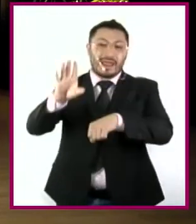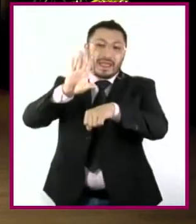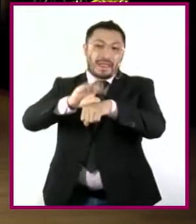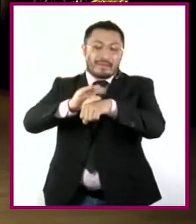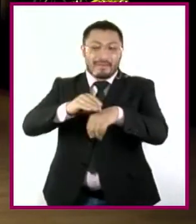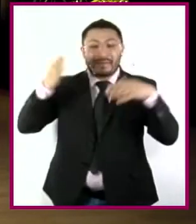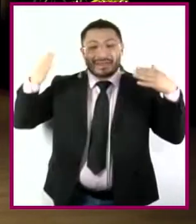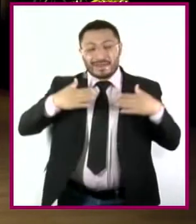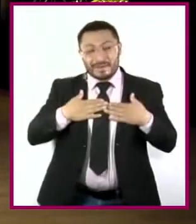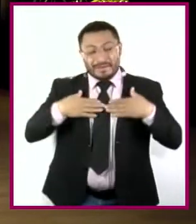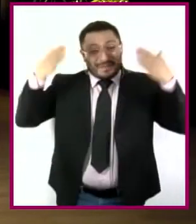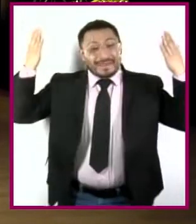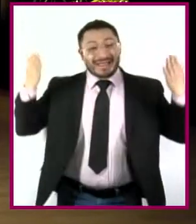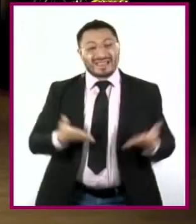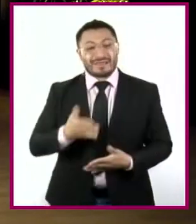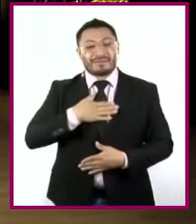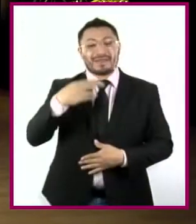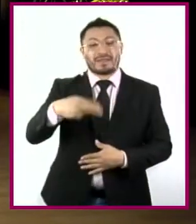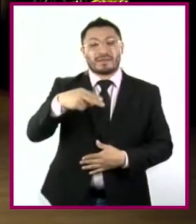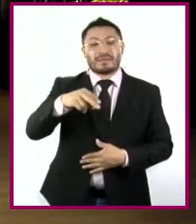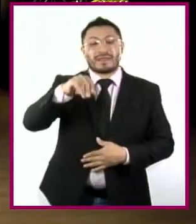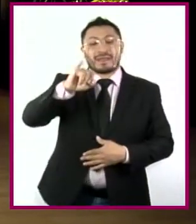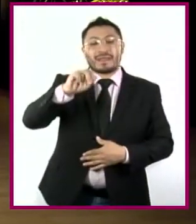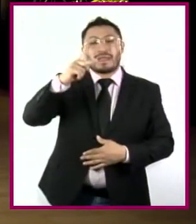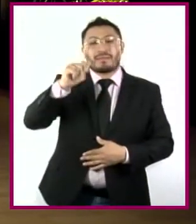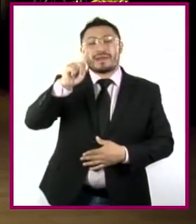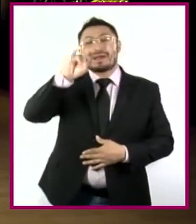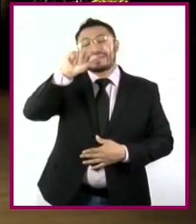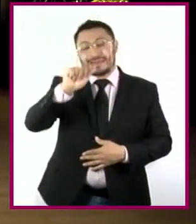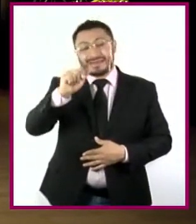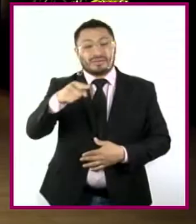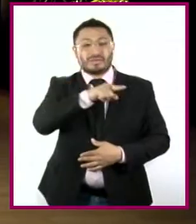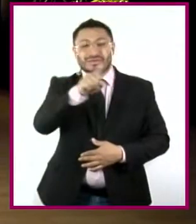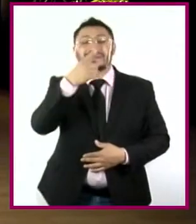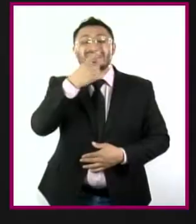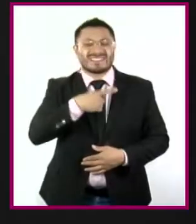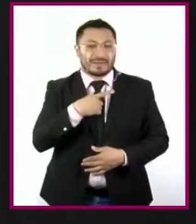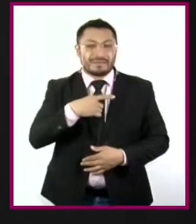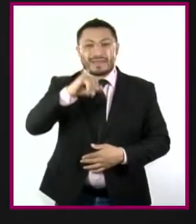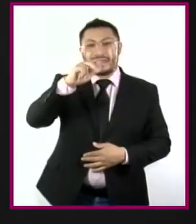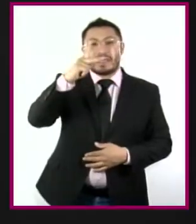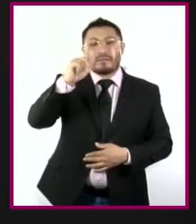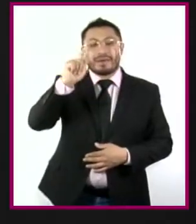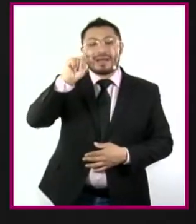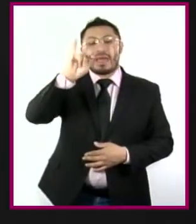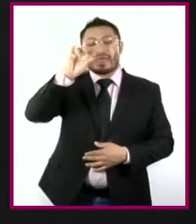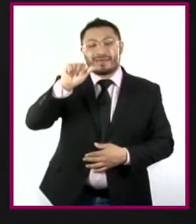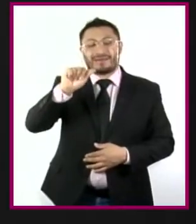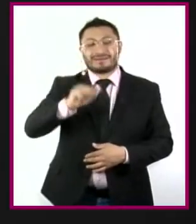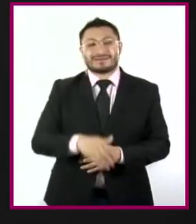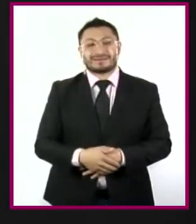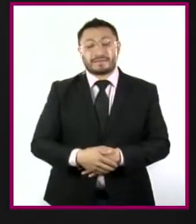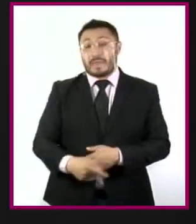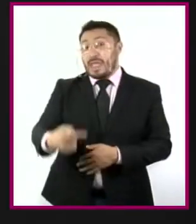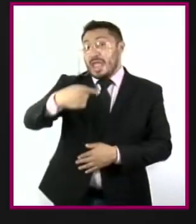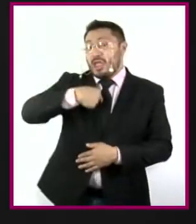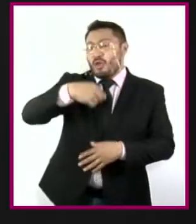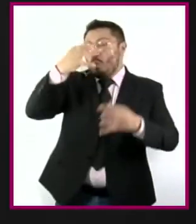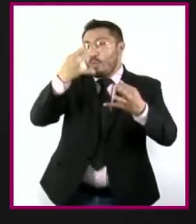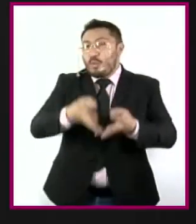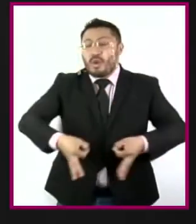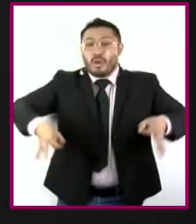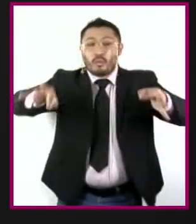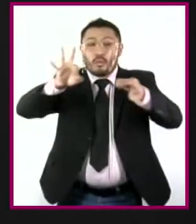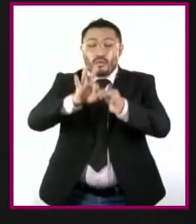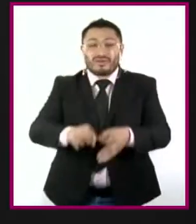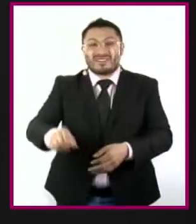presentarme. Mi nombre es Hipatia de Alejandría, pero ustedes me pueden decir simplemente Hipatia. Fui una importante